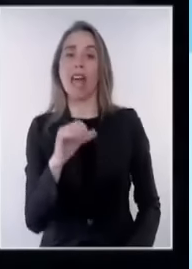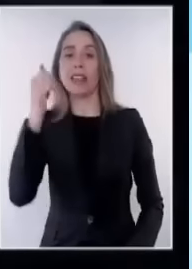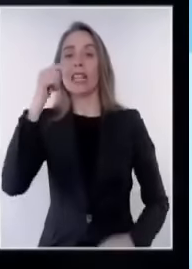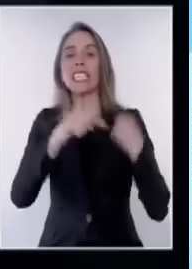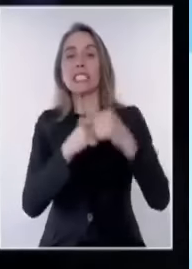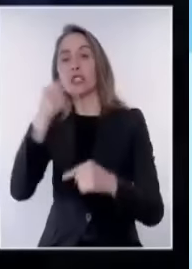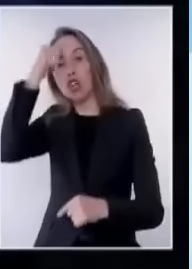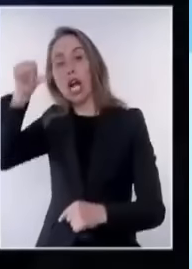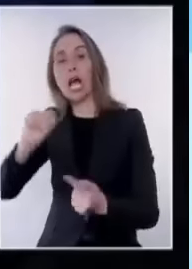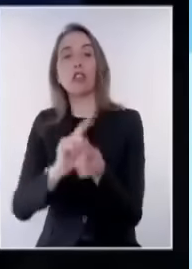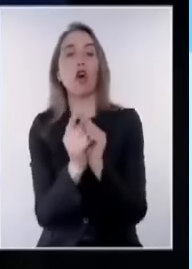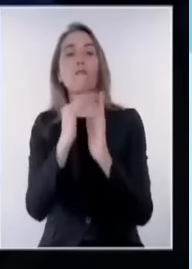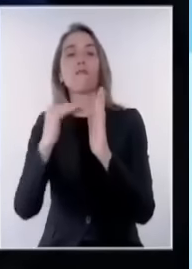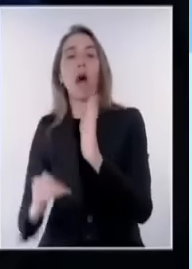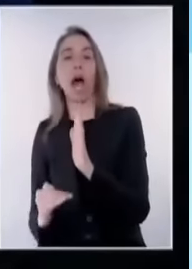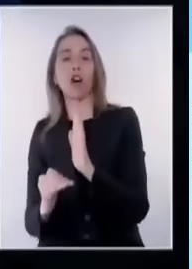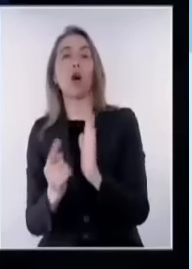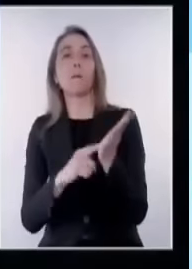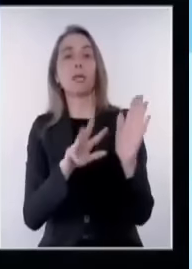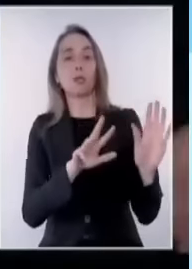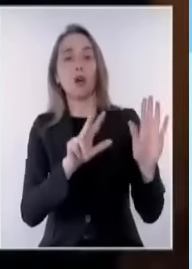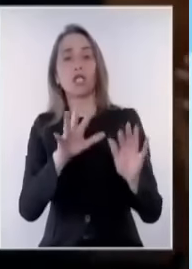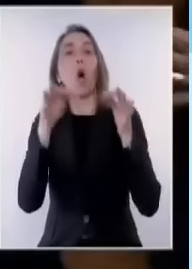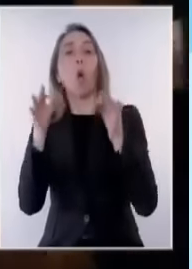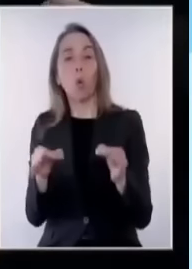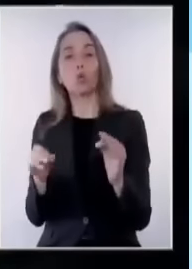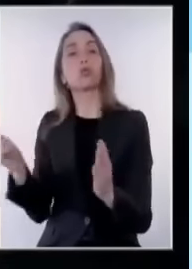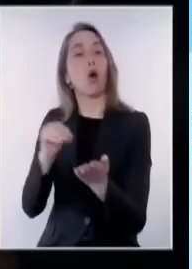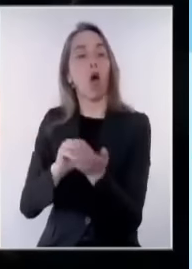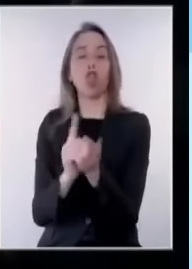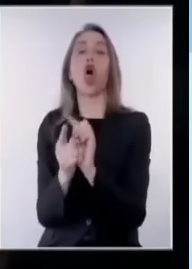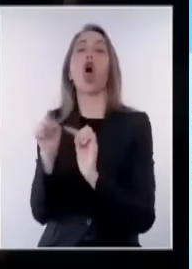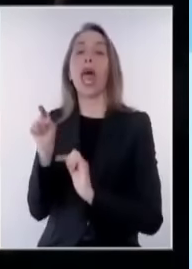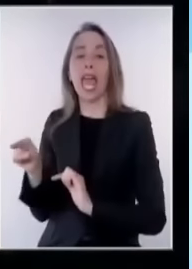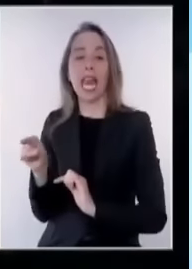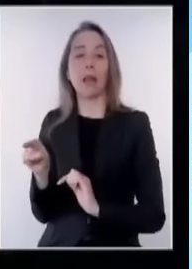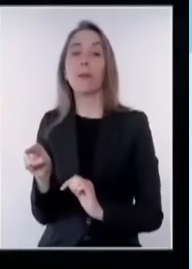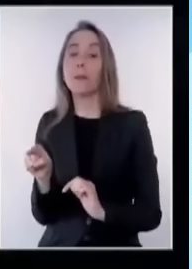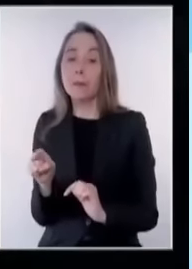castigó. Y finalmente el año 85 se hace justicia y